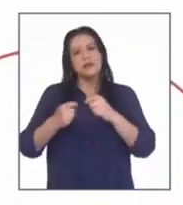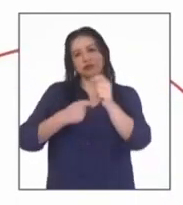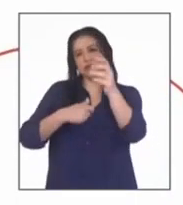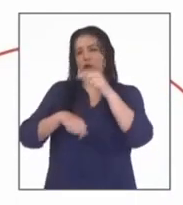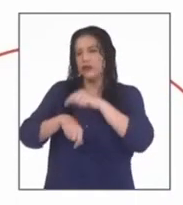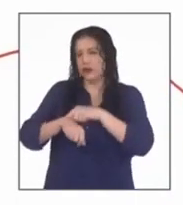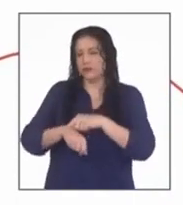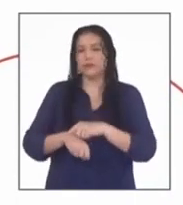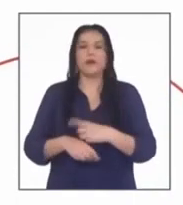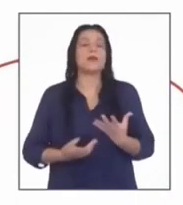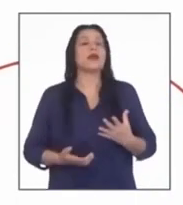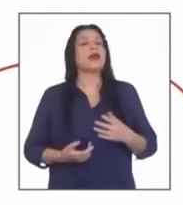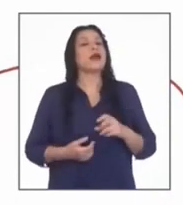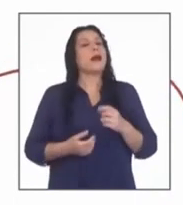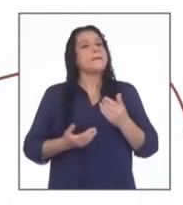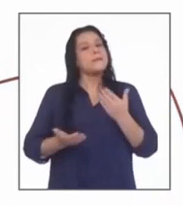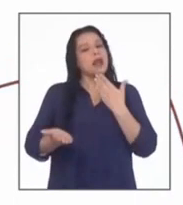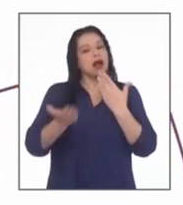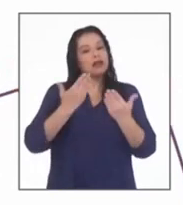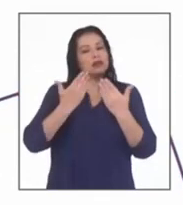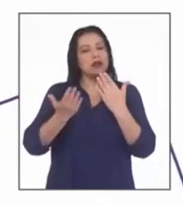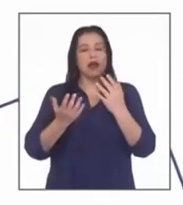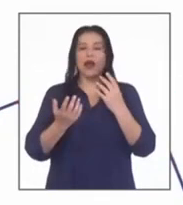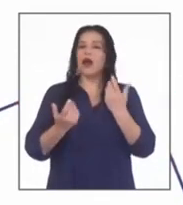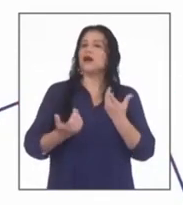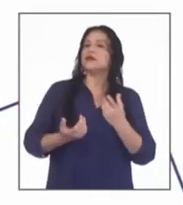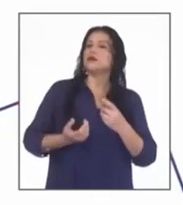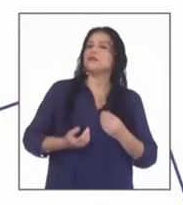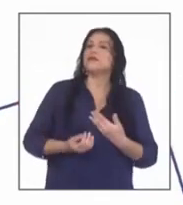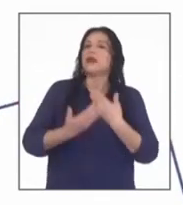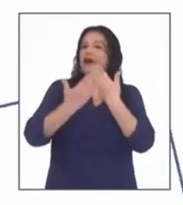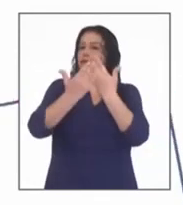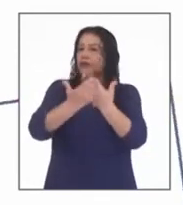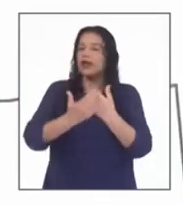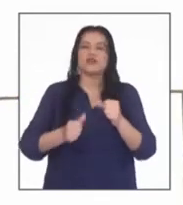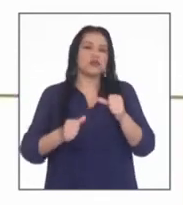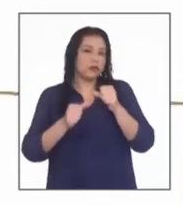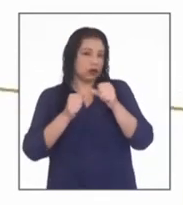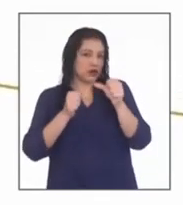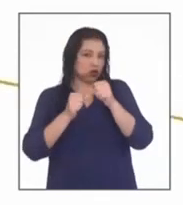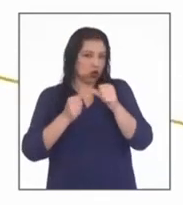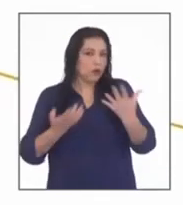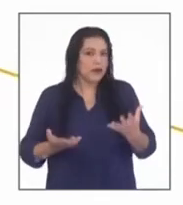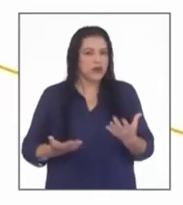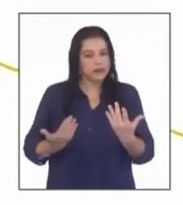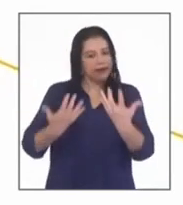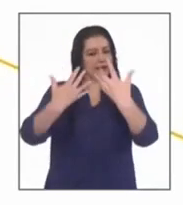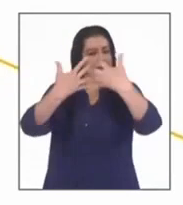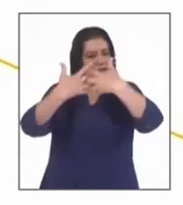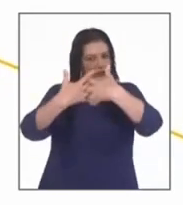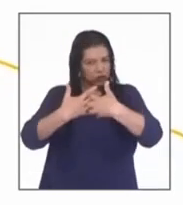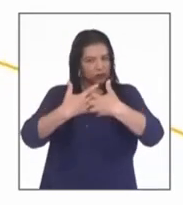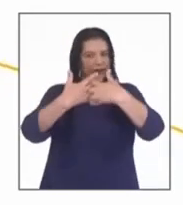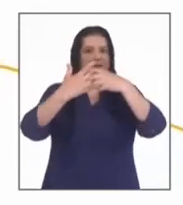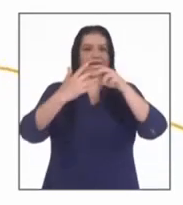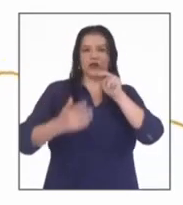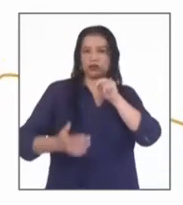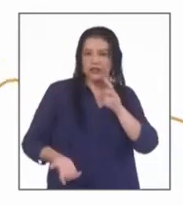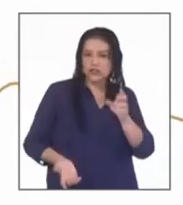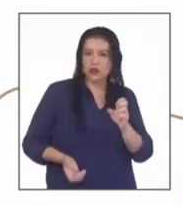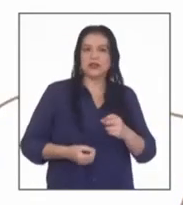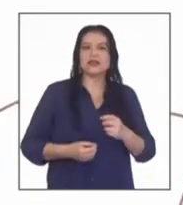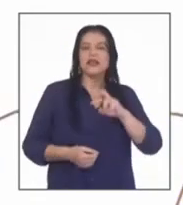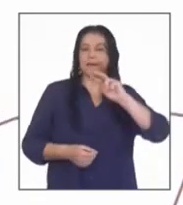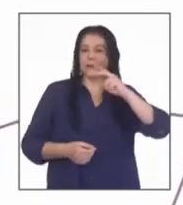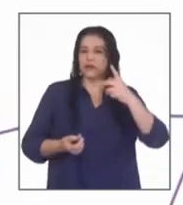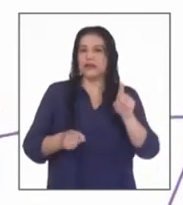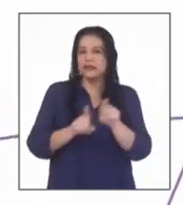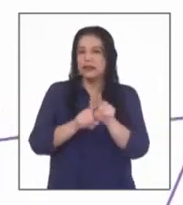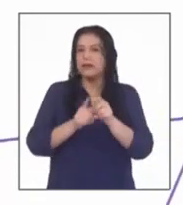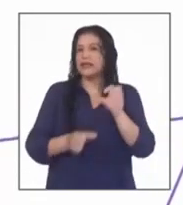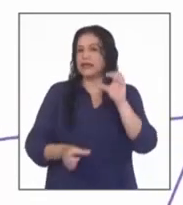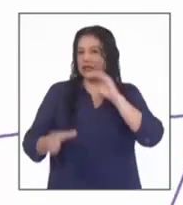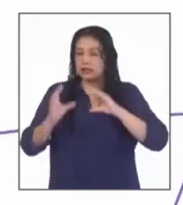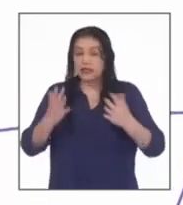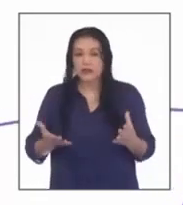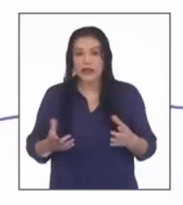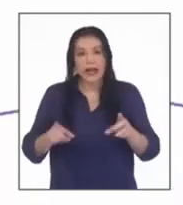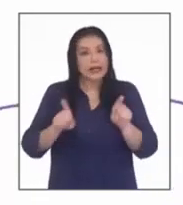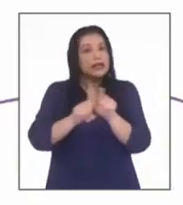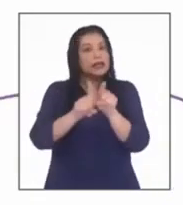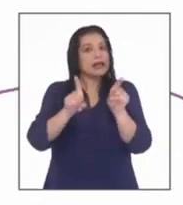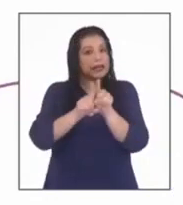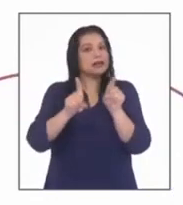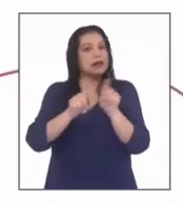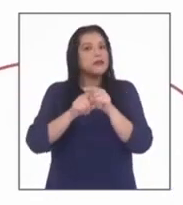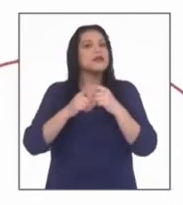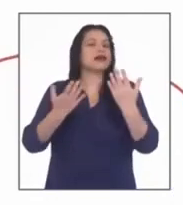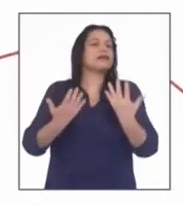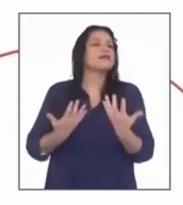derivada. Plantea y compara afirmaciones sobre expresiones numéricas relacionadas a las notaciones exponencial y científica, además